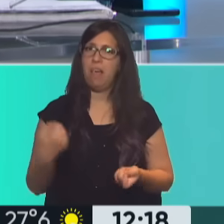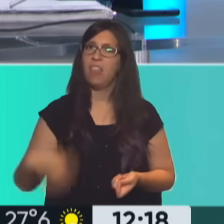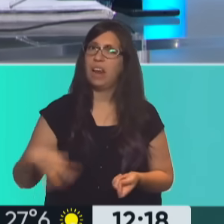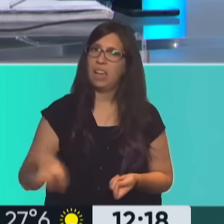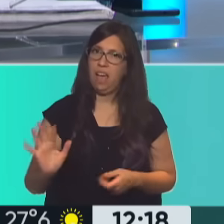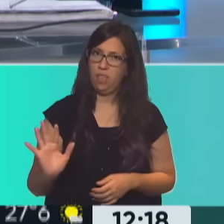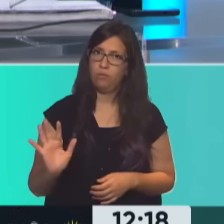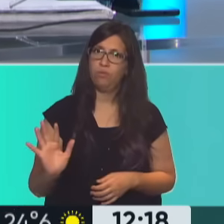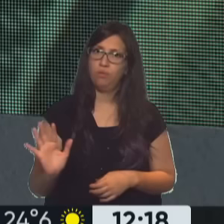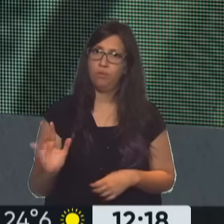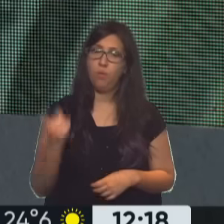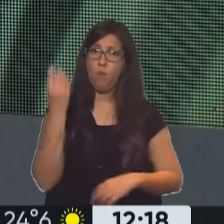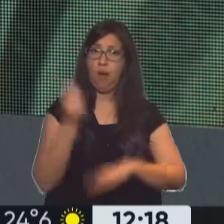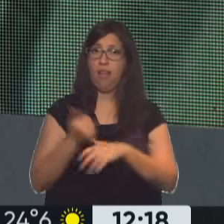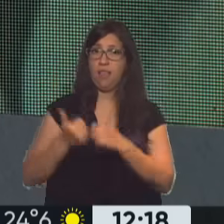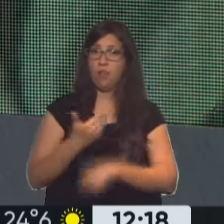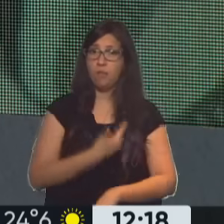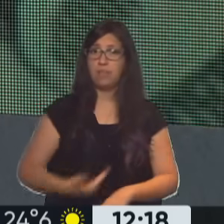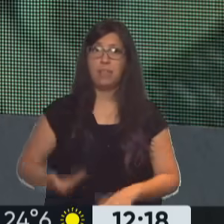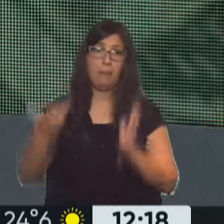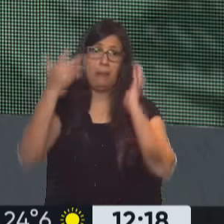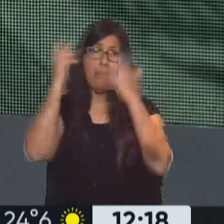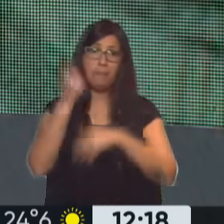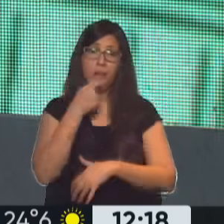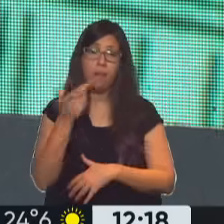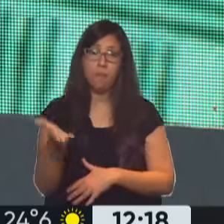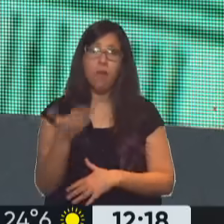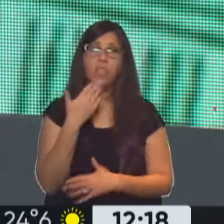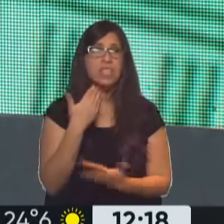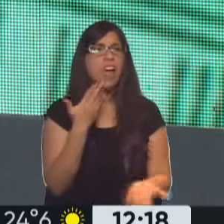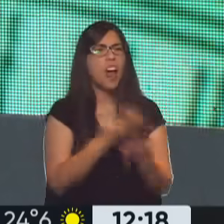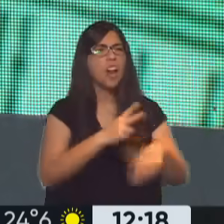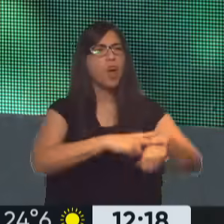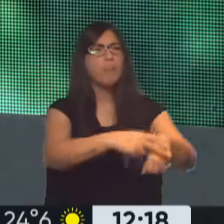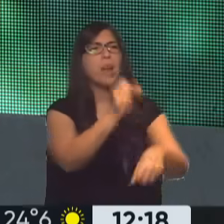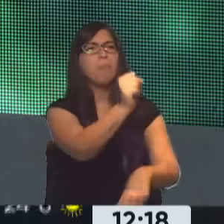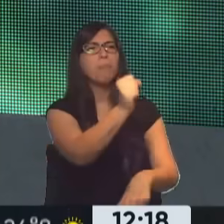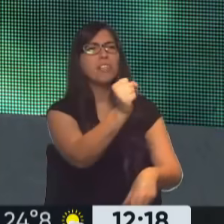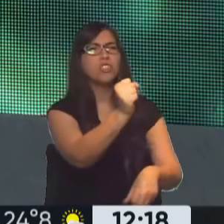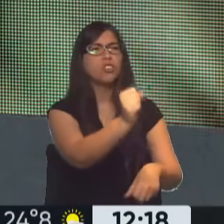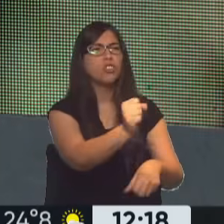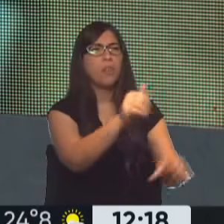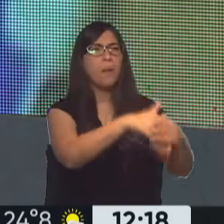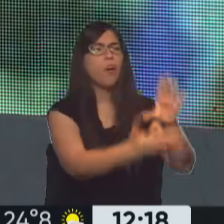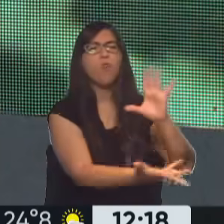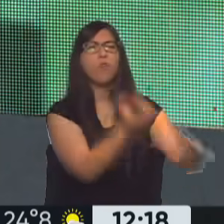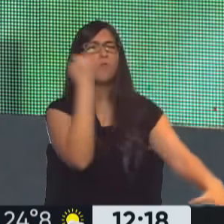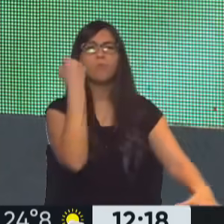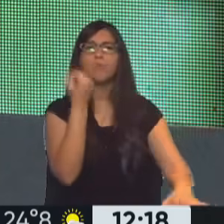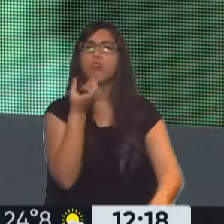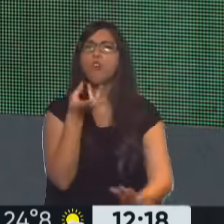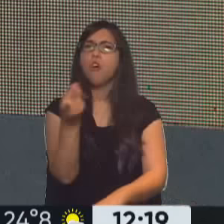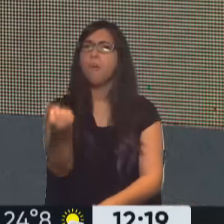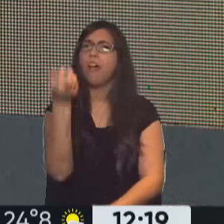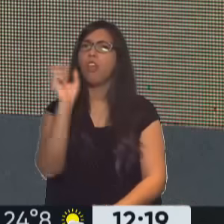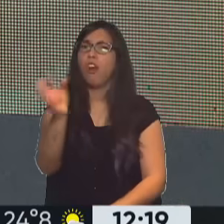bastante bueno el caso un candidato a presidente como es Javier Miley que recomienda los zorritas retirar los pesos del banco y comprar Dólares pero el mismo